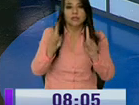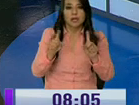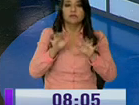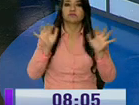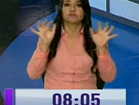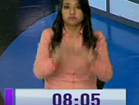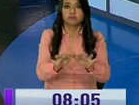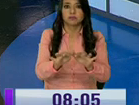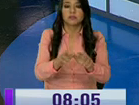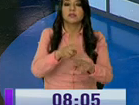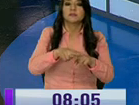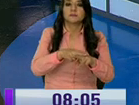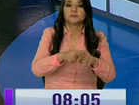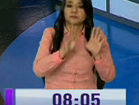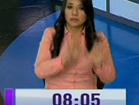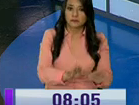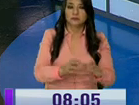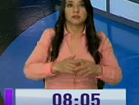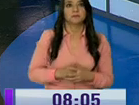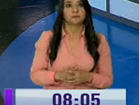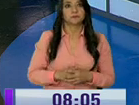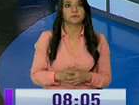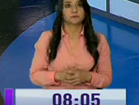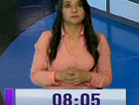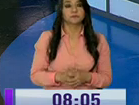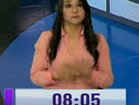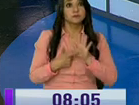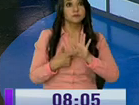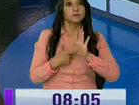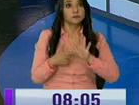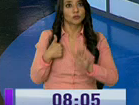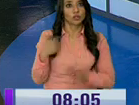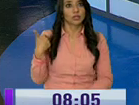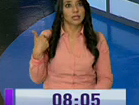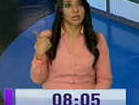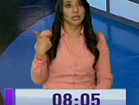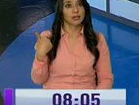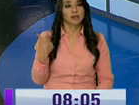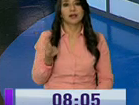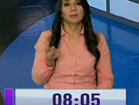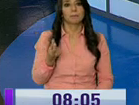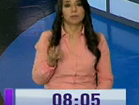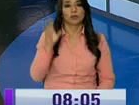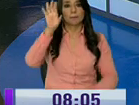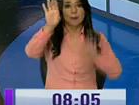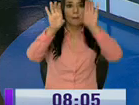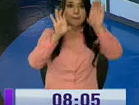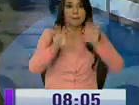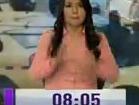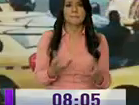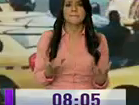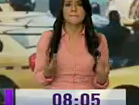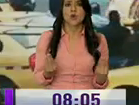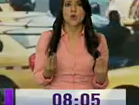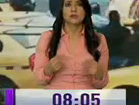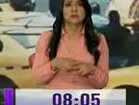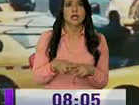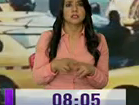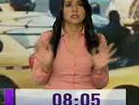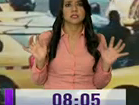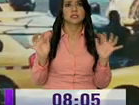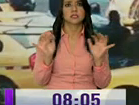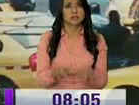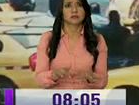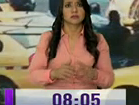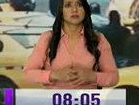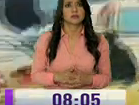movilización de taxistas en este momento. Si uno puede ver en pantalla, yo tengo un rápido collage de la cantidad de taxistas, y es